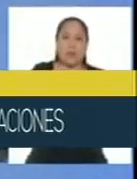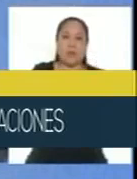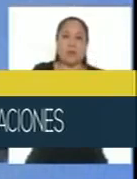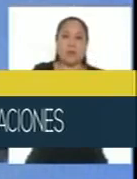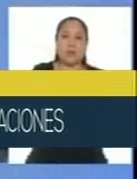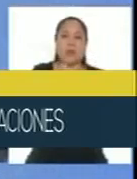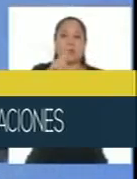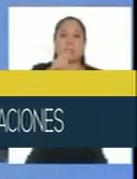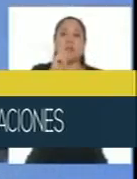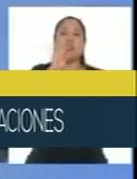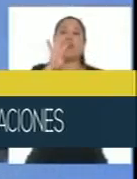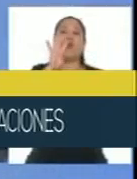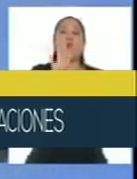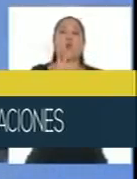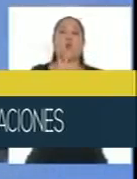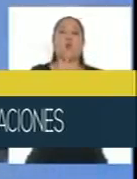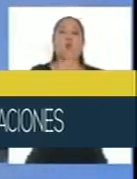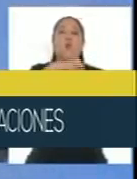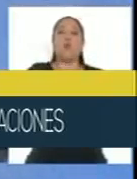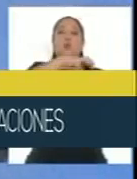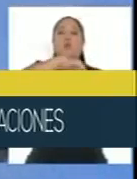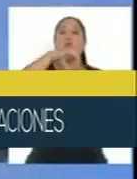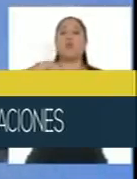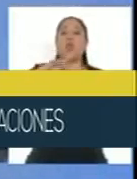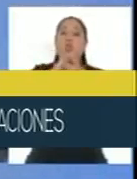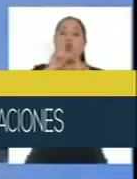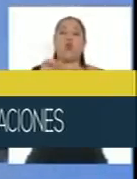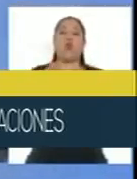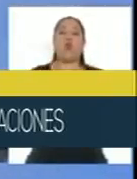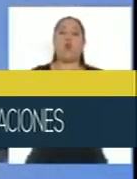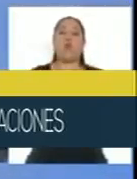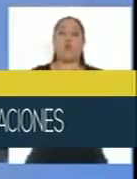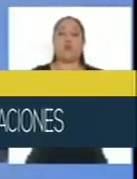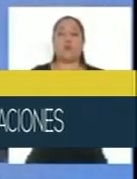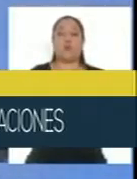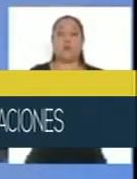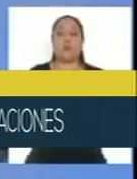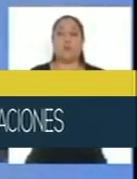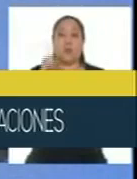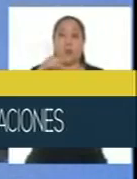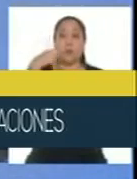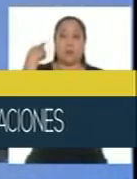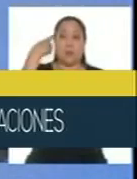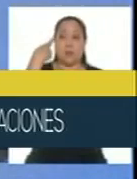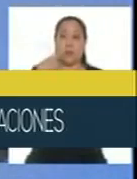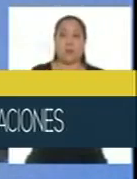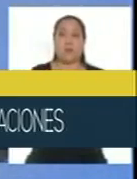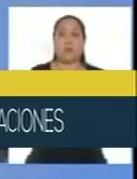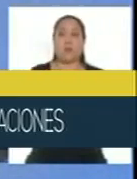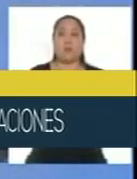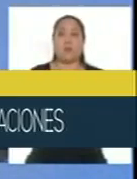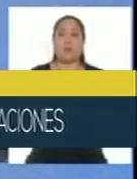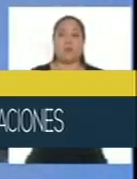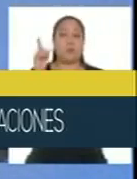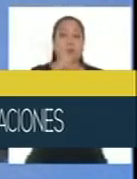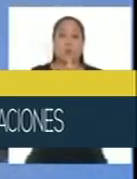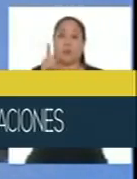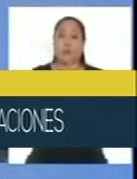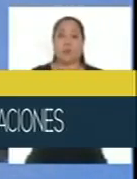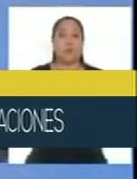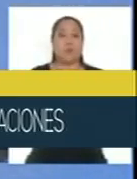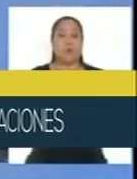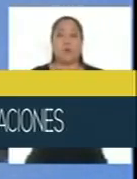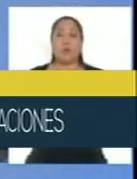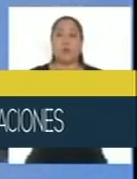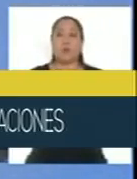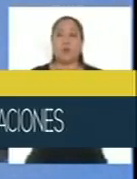nuestros 104 centros de cómputo. Por tanto, no son producto